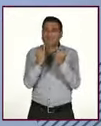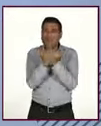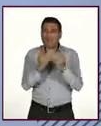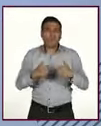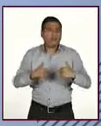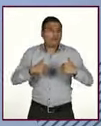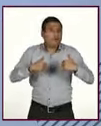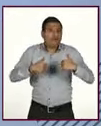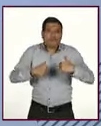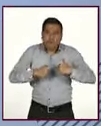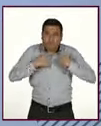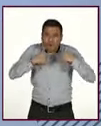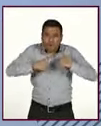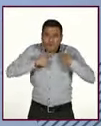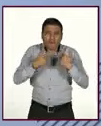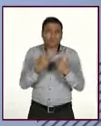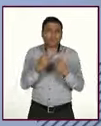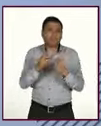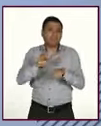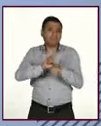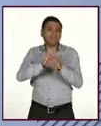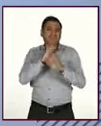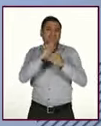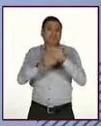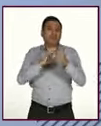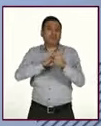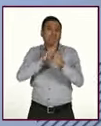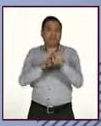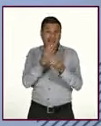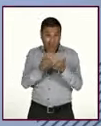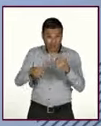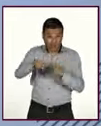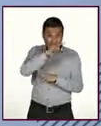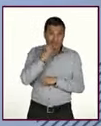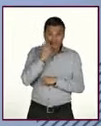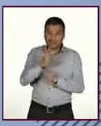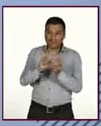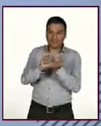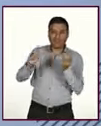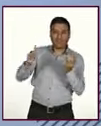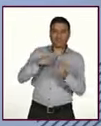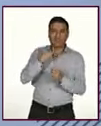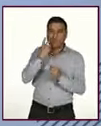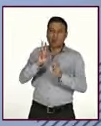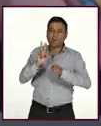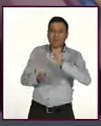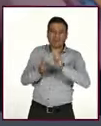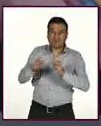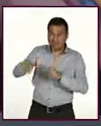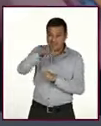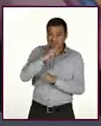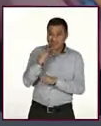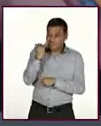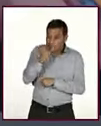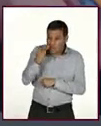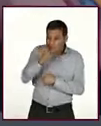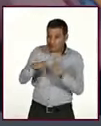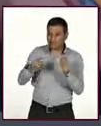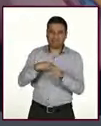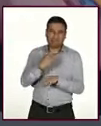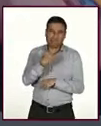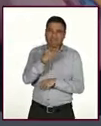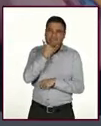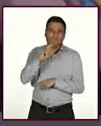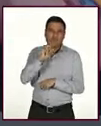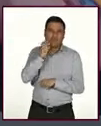están viviendo ese y lo que estamos haciendo es segregar cuando no queremos conversar con ellos porque no están hablando nuestro mismo lenguaje o porque